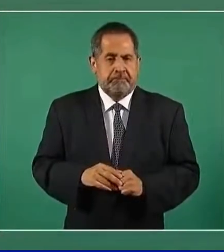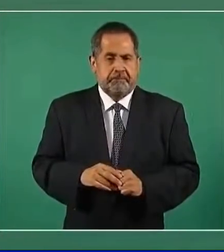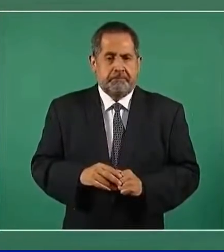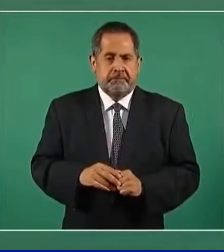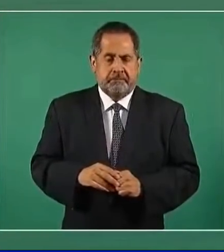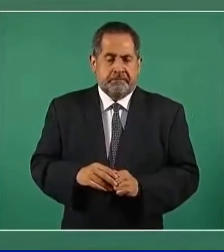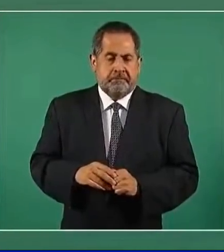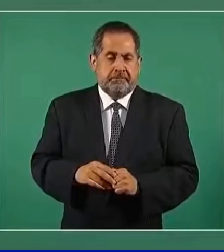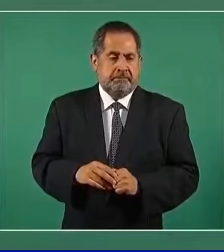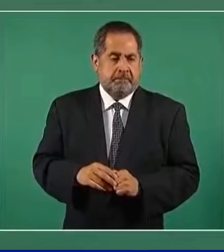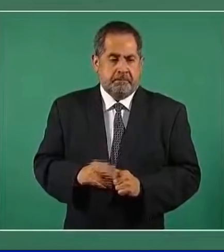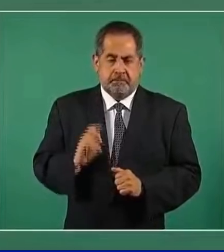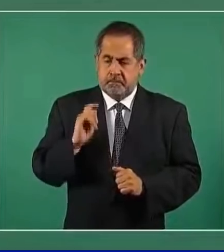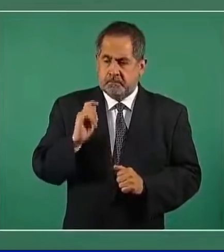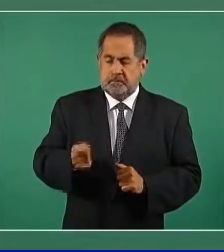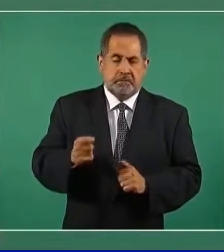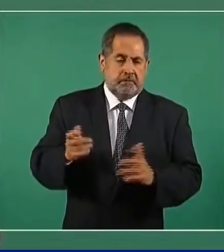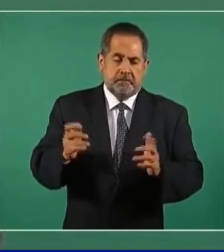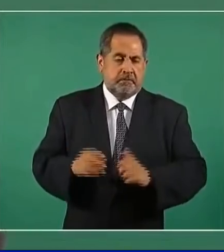estaríamos